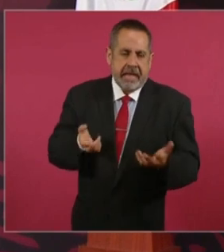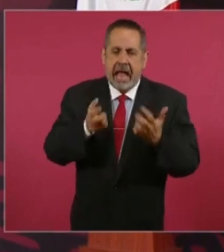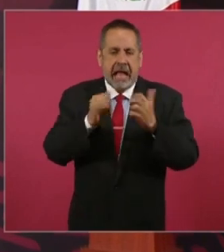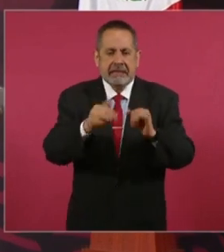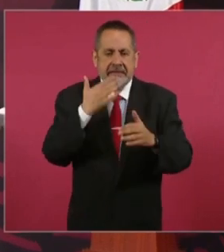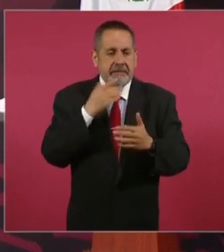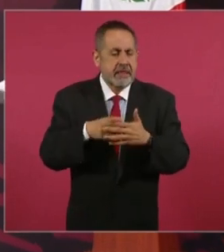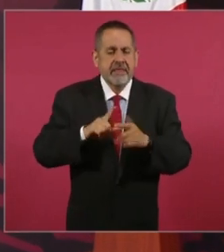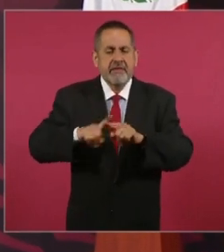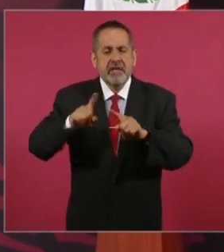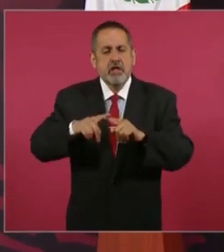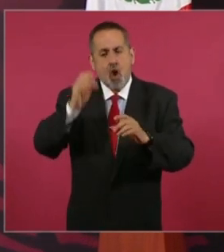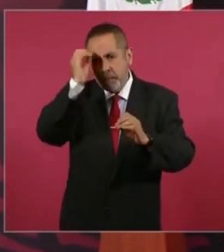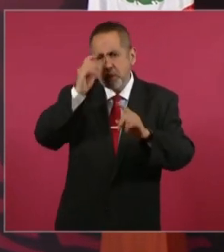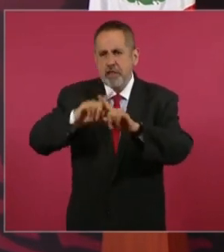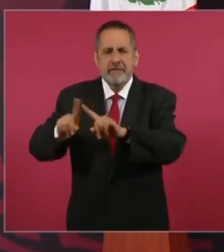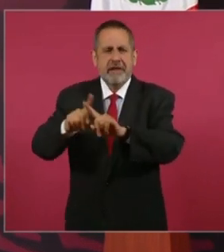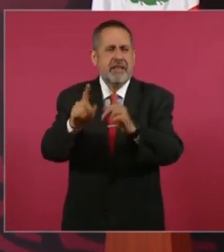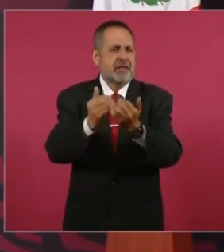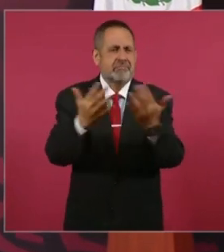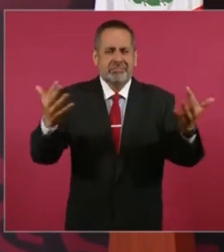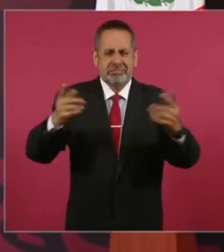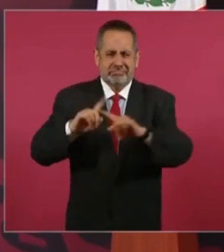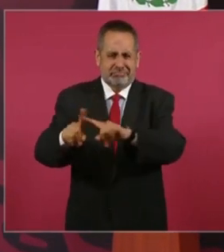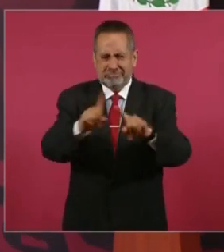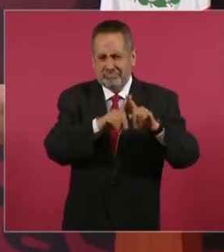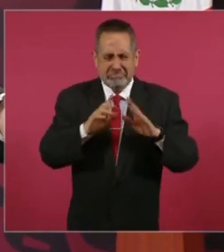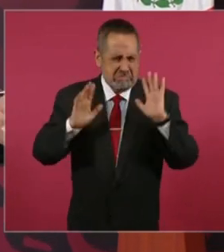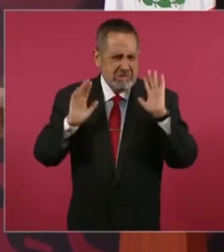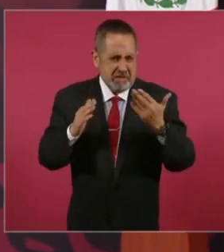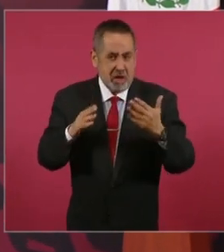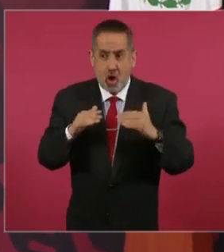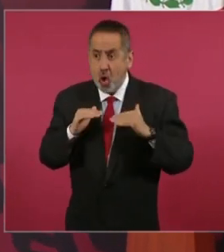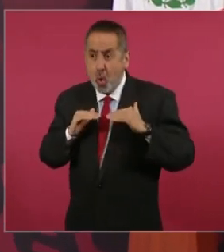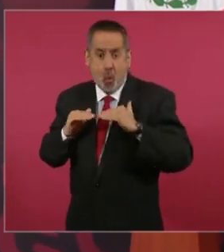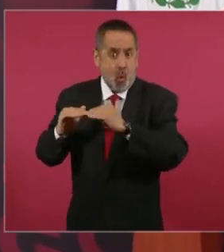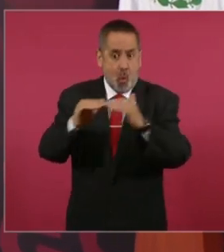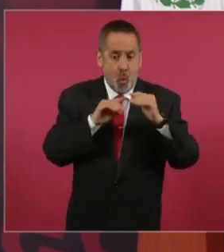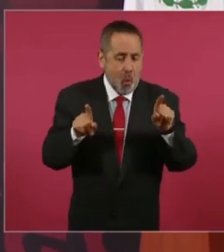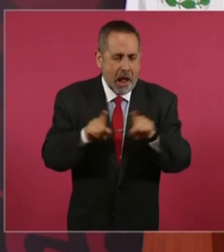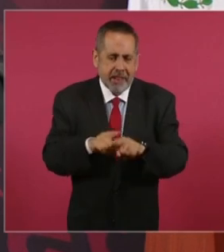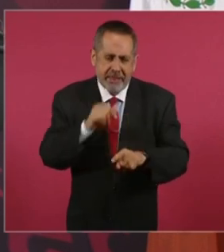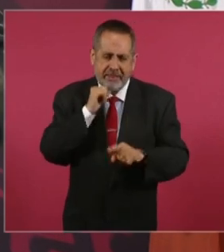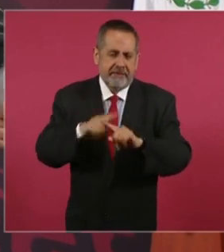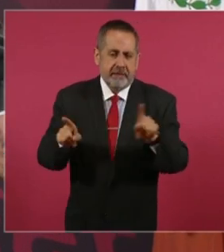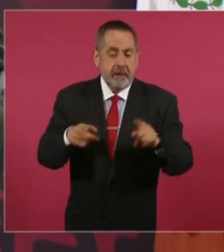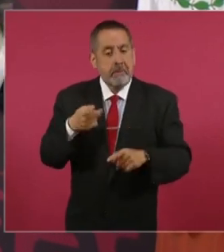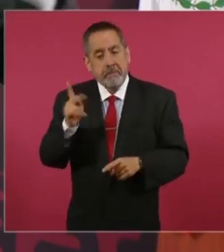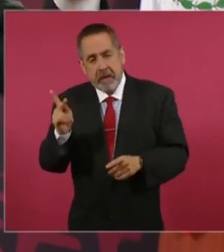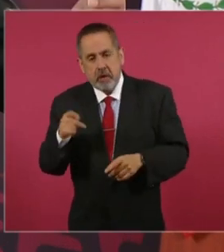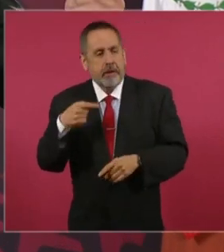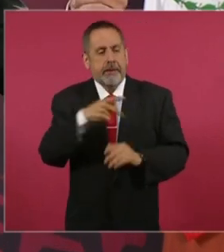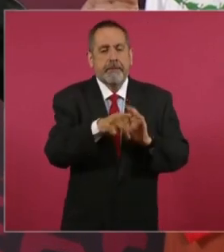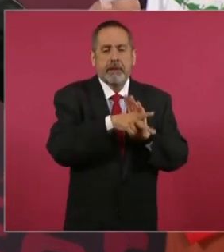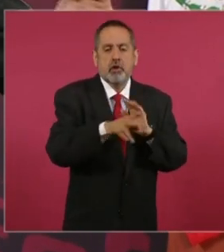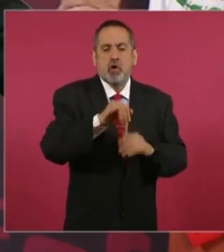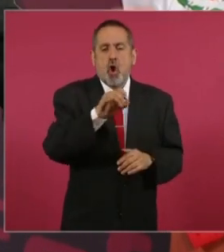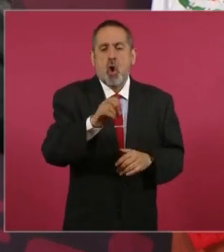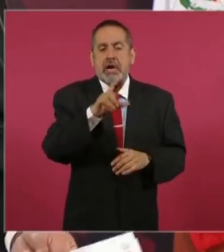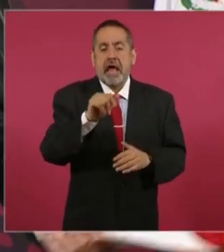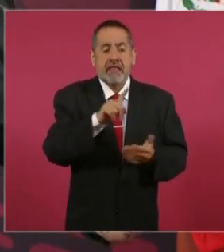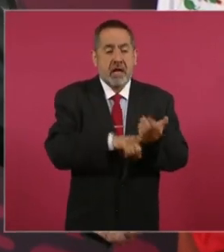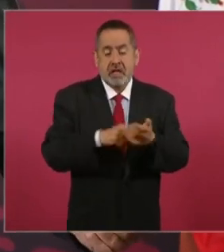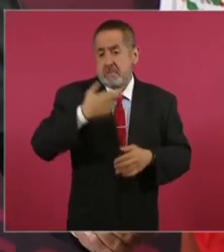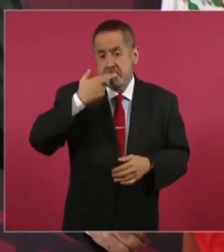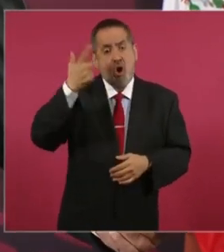tiene que haber pluralidad no todos podemos pensar lo mismo sin embargo la jornada es el